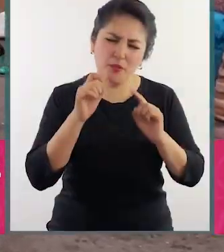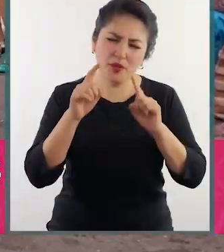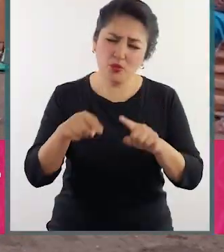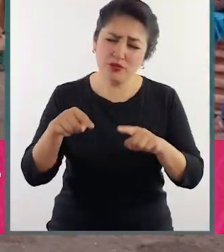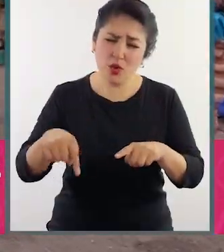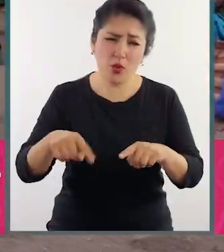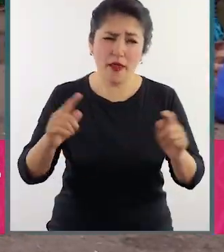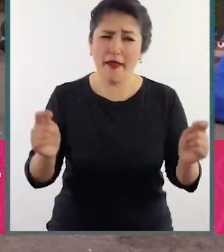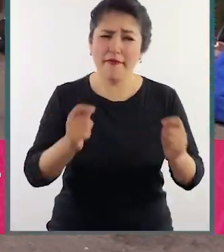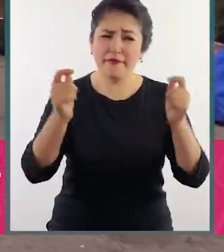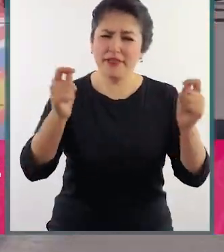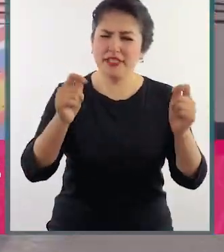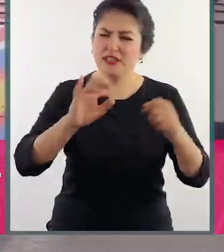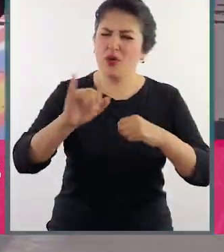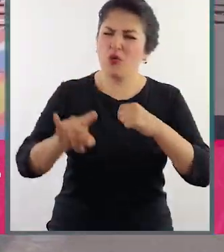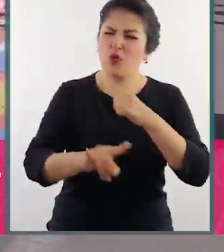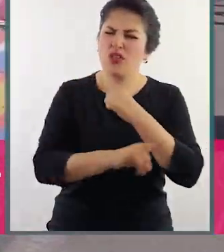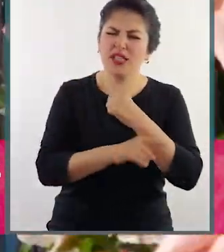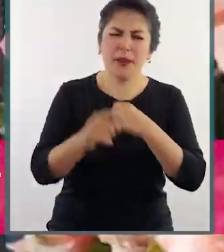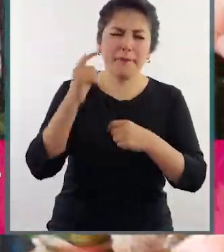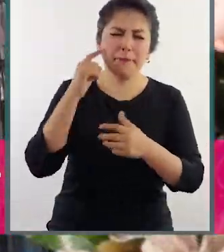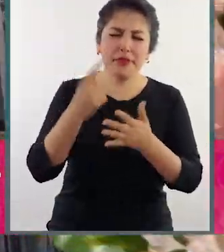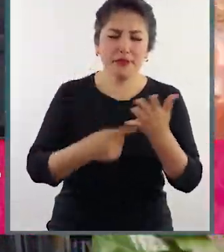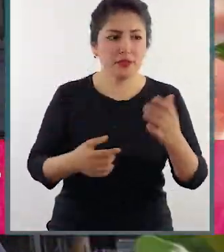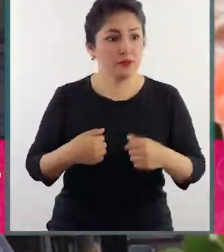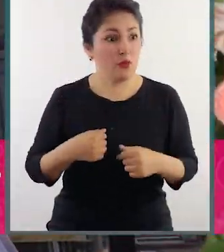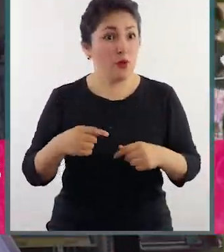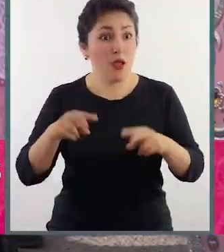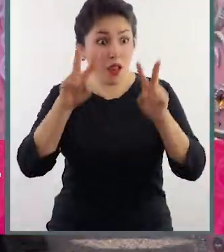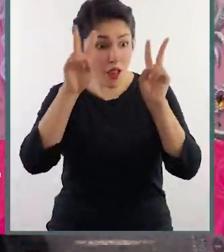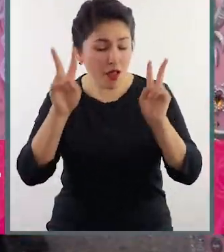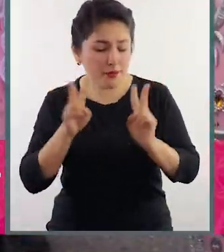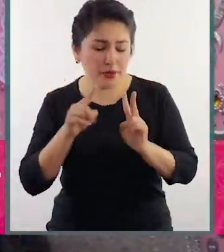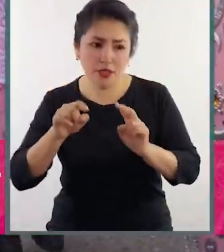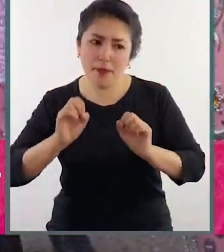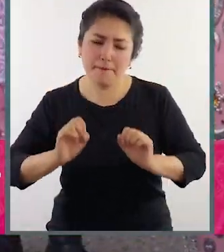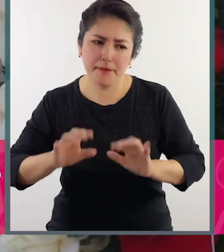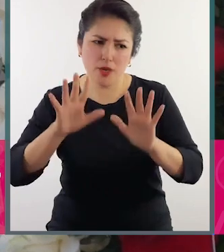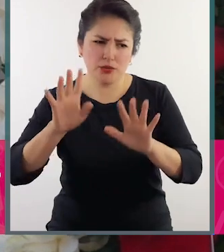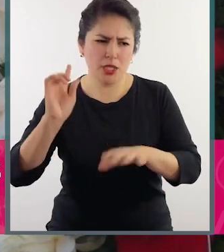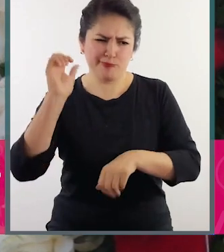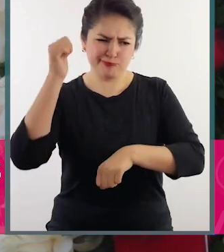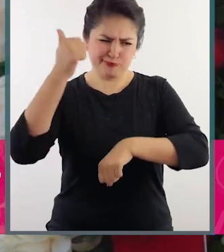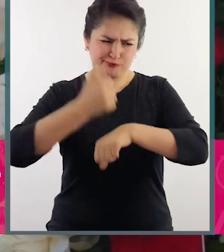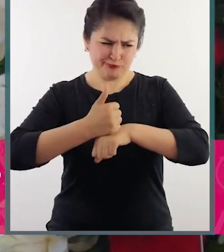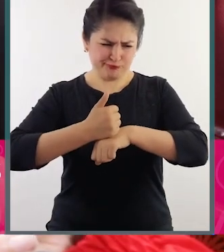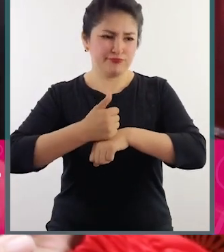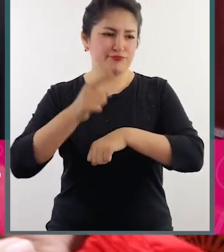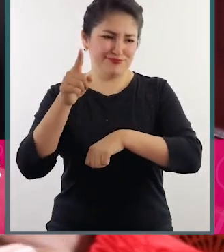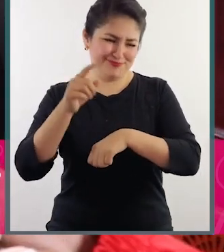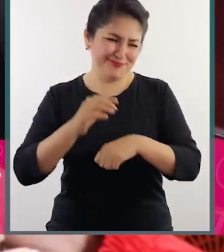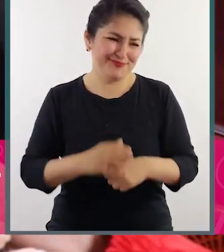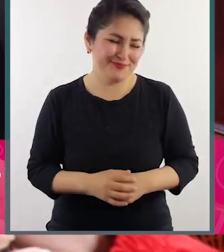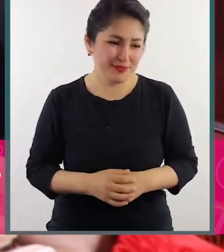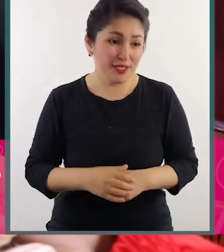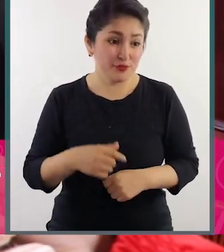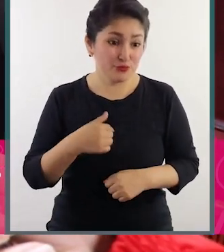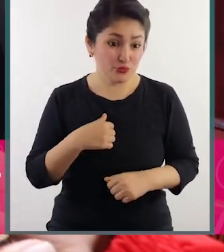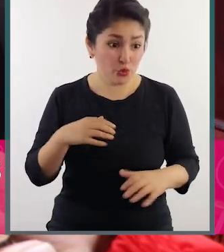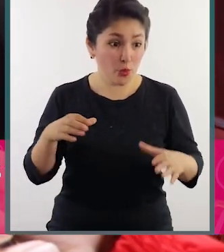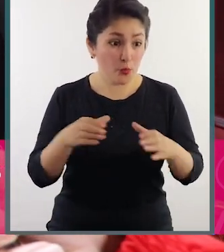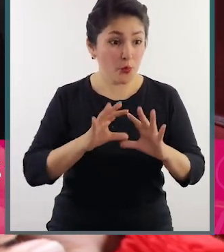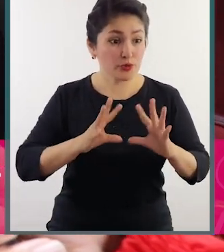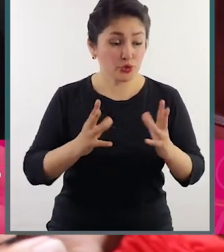¿Qué representa esta festividad para los juliaqueños? La Virgencita es muy milagrosa, es nuestra patrona de la ciudad. Nosotras somos